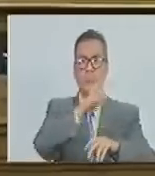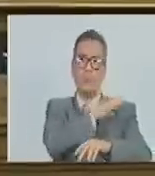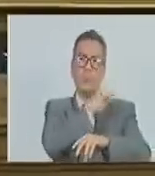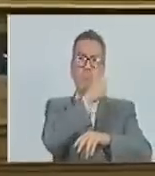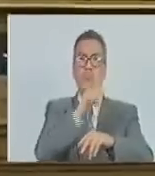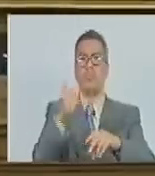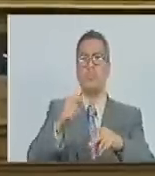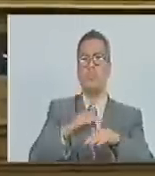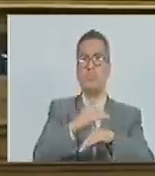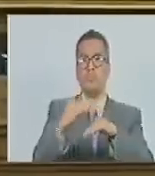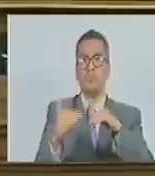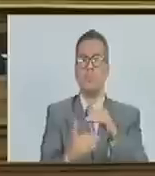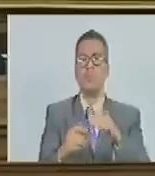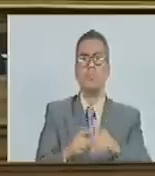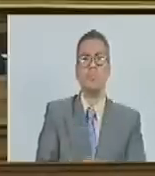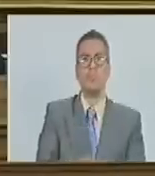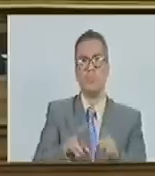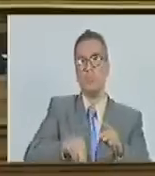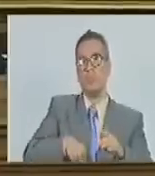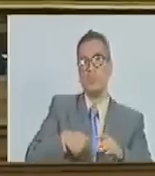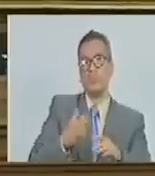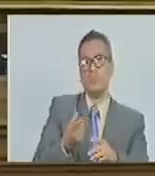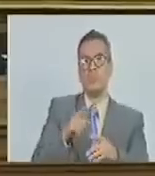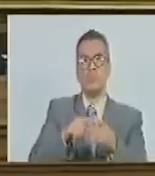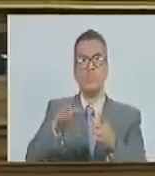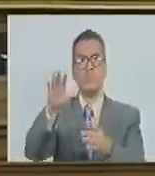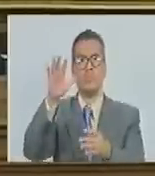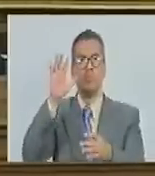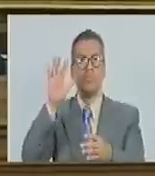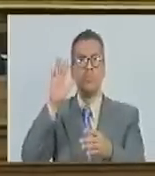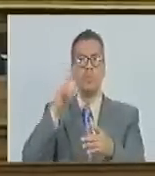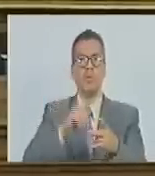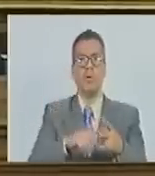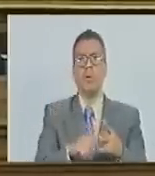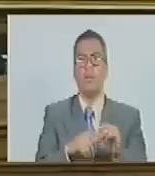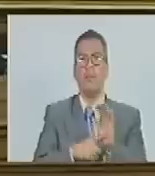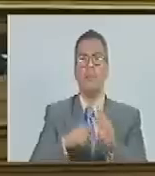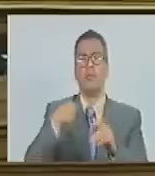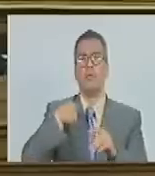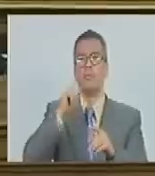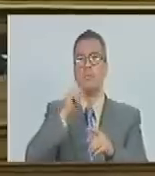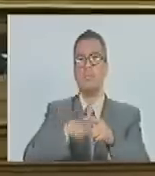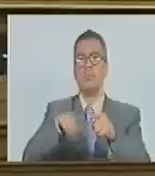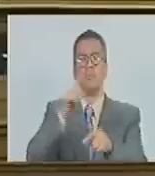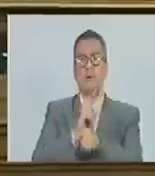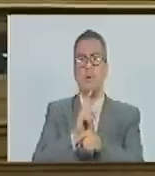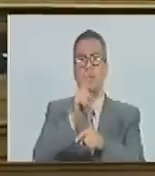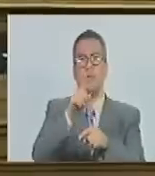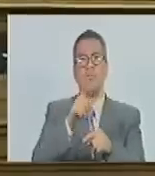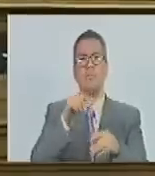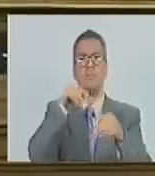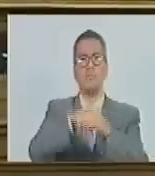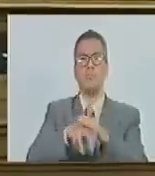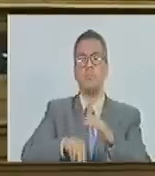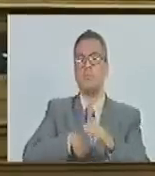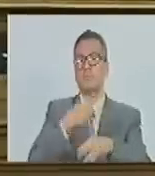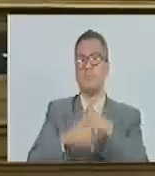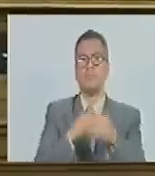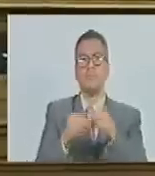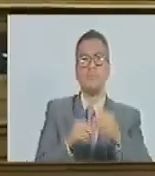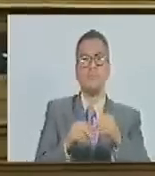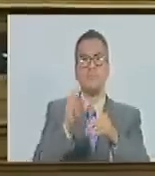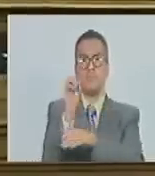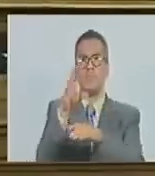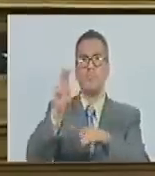10 rectores suplentes, para que puedan ser juramentados por la única institución que puede hacerlo, que